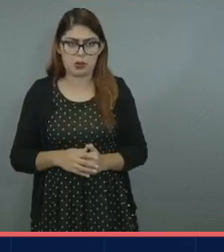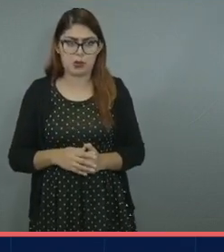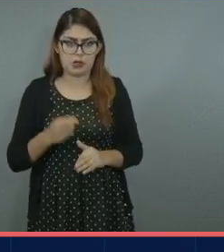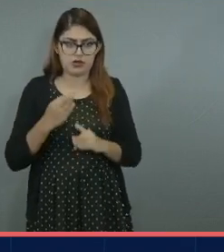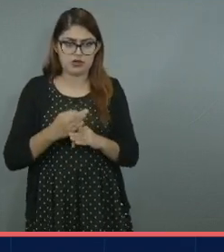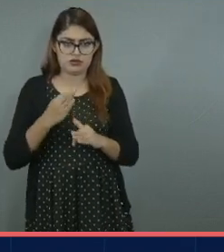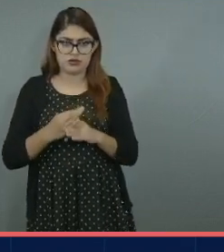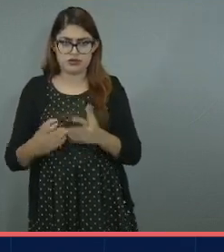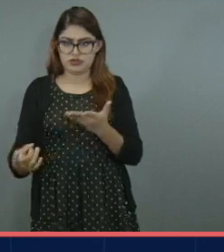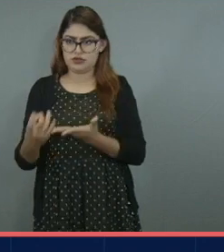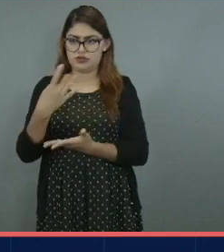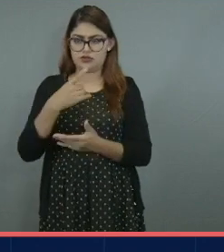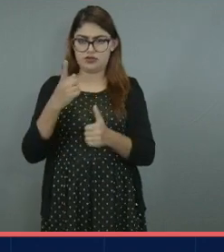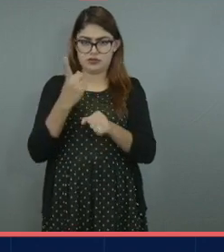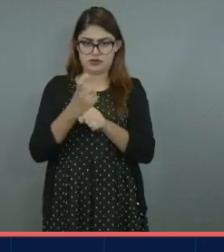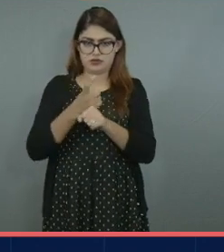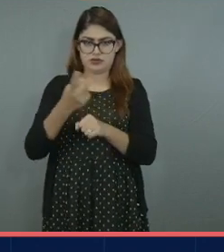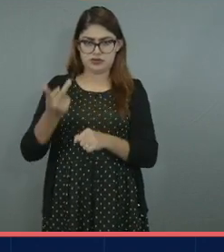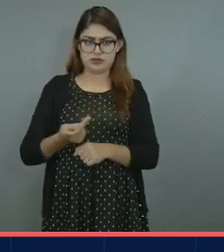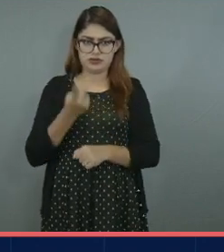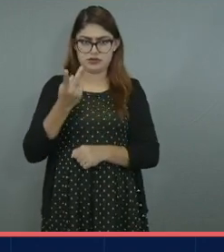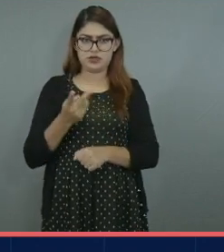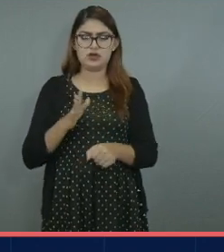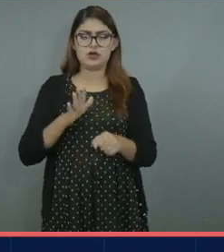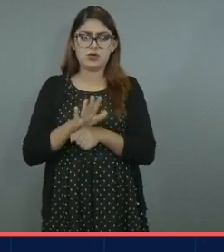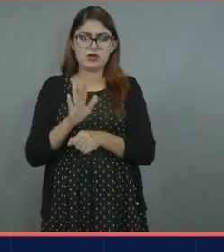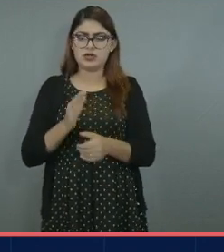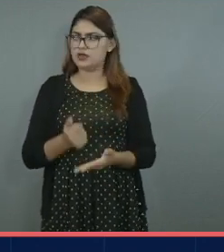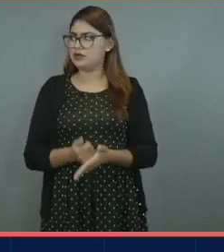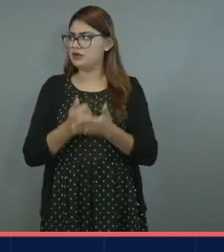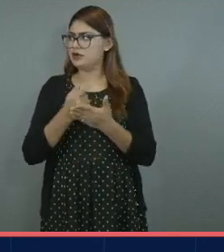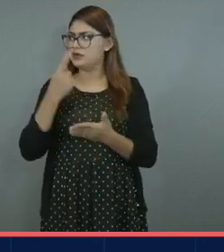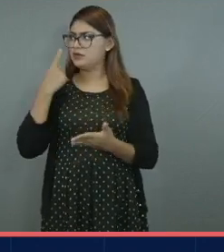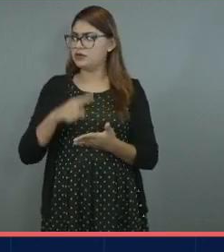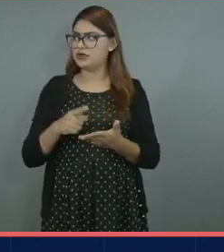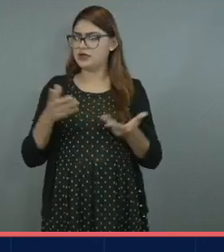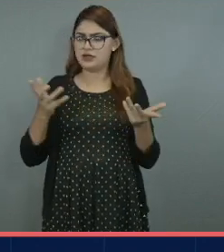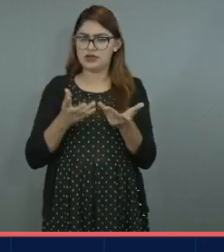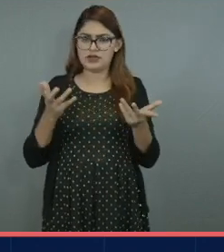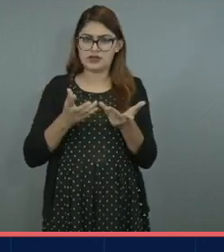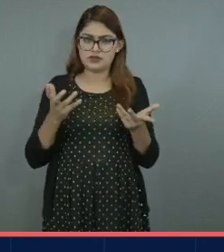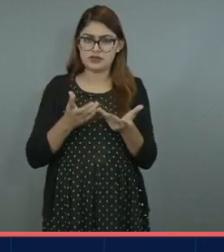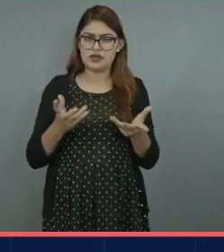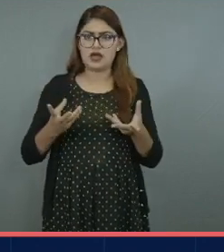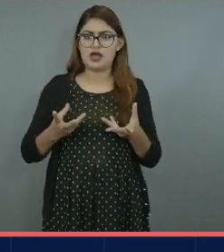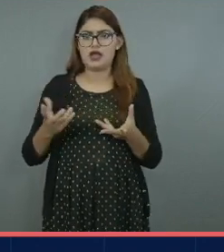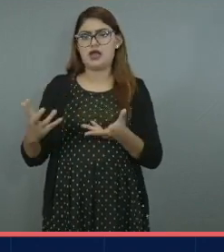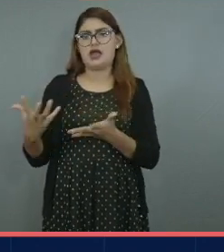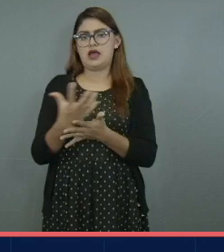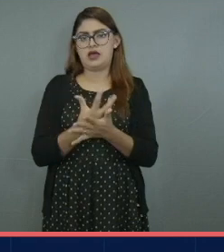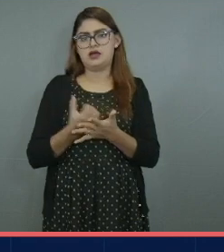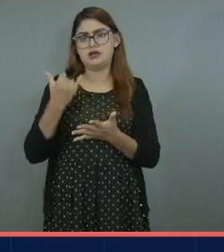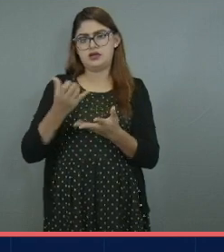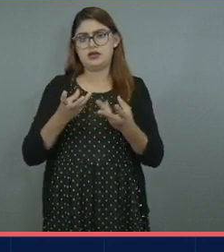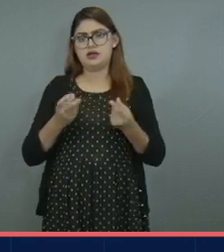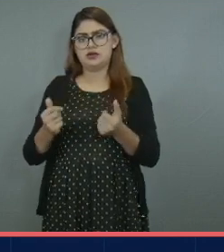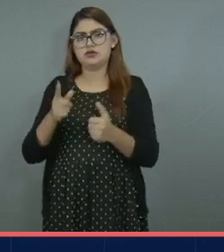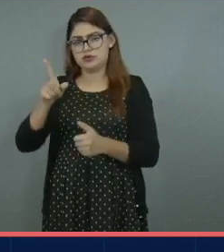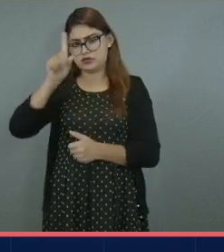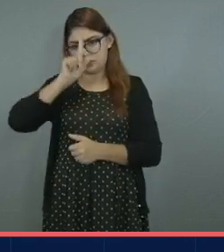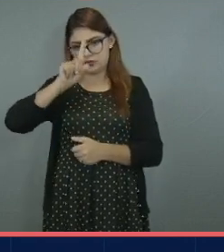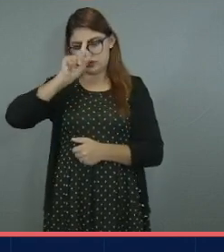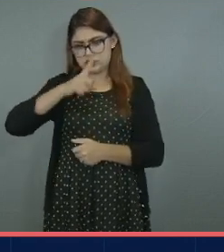en estos momentos. ¿Qué herramientas de planificación de gastos e ingresos nos recomendaría hacer uso?